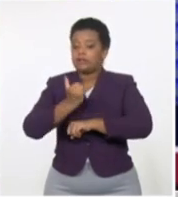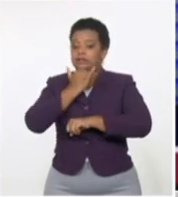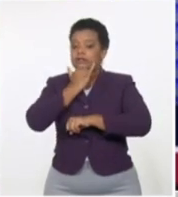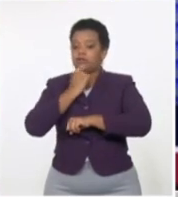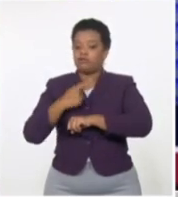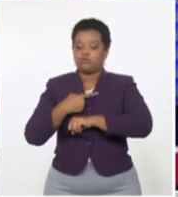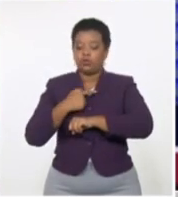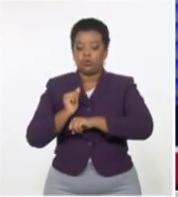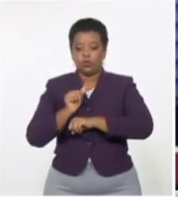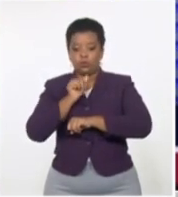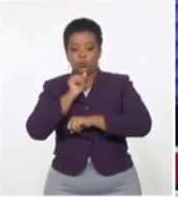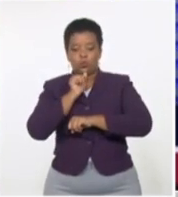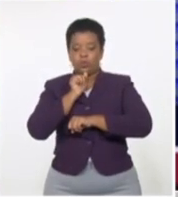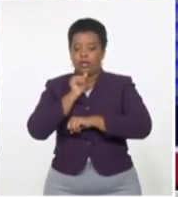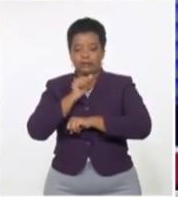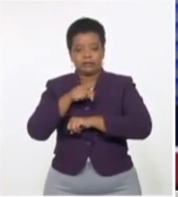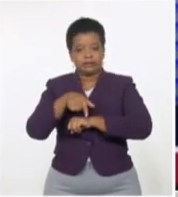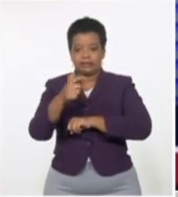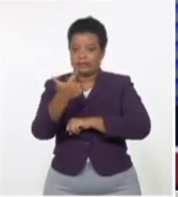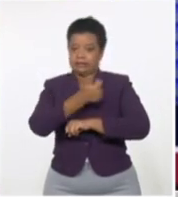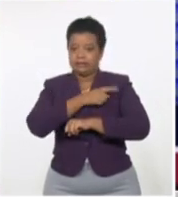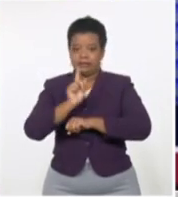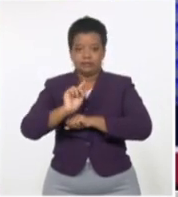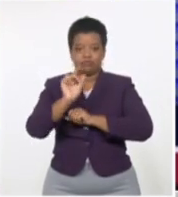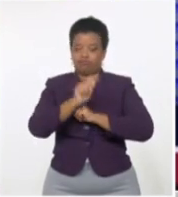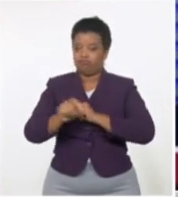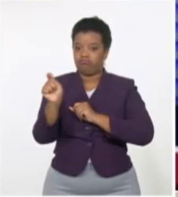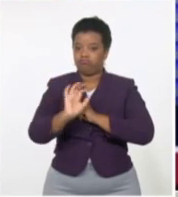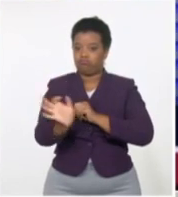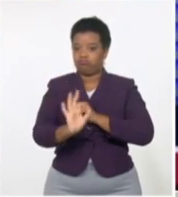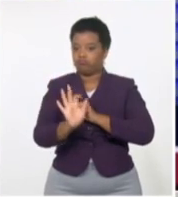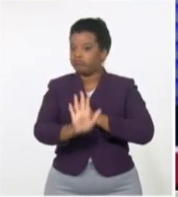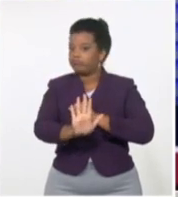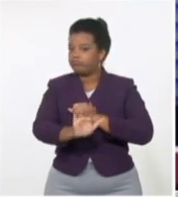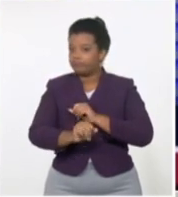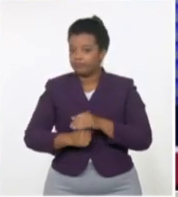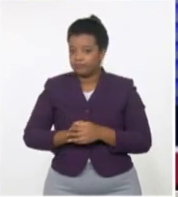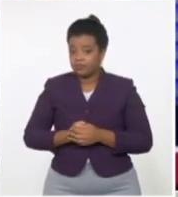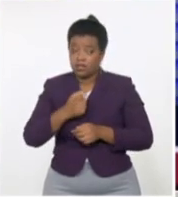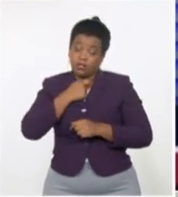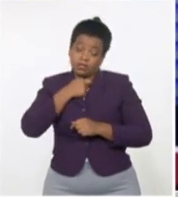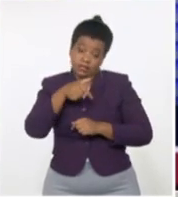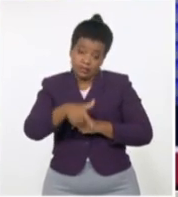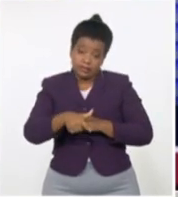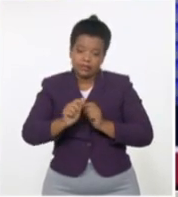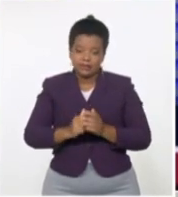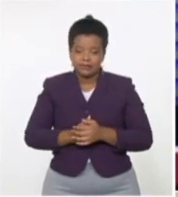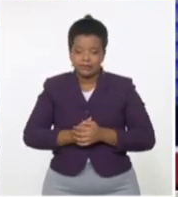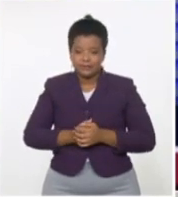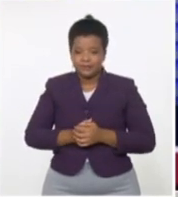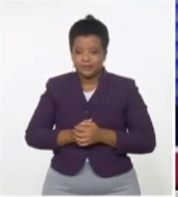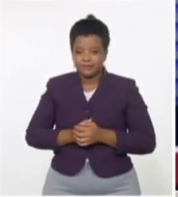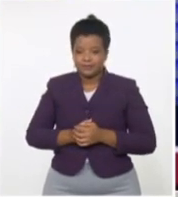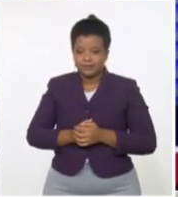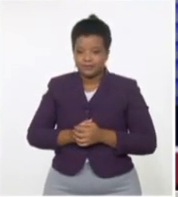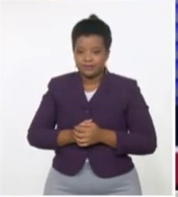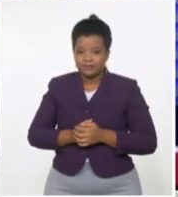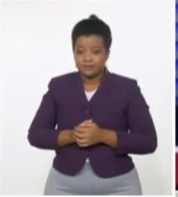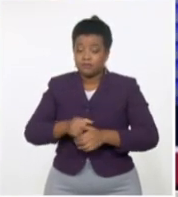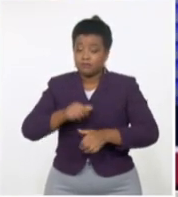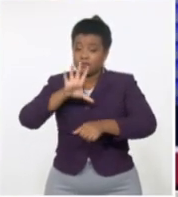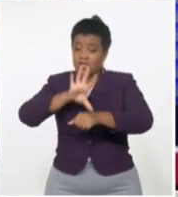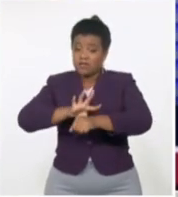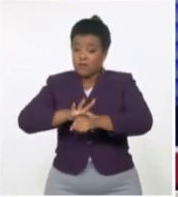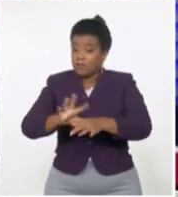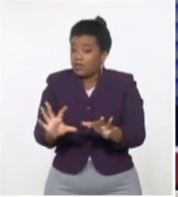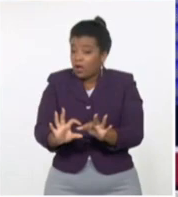no los incluyamos en este estudio de intervención. Por ejemplo, te podría decir que enfermedades